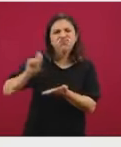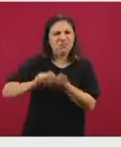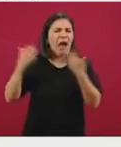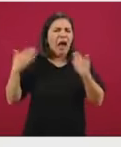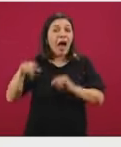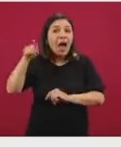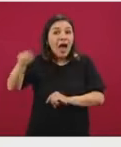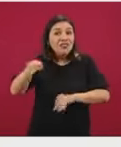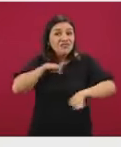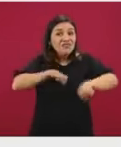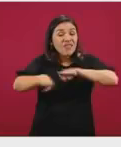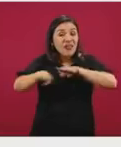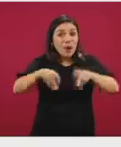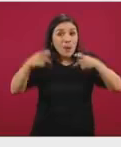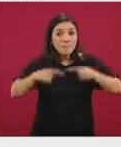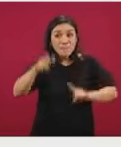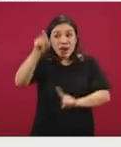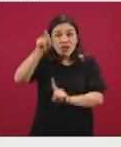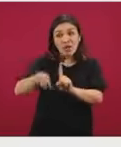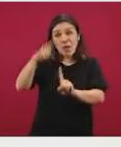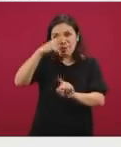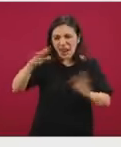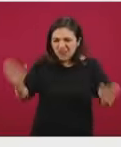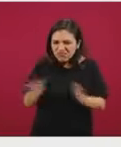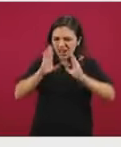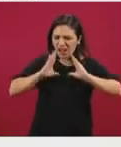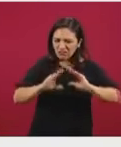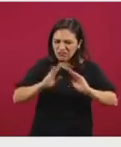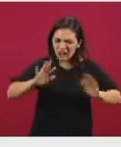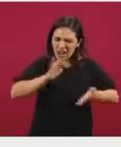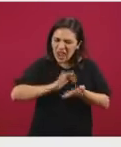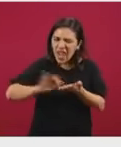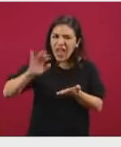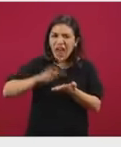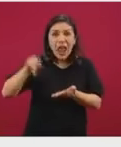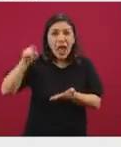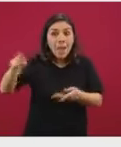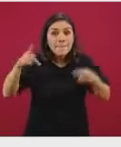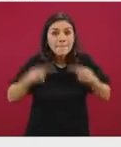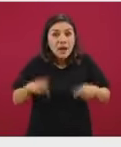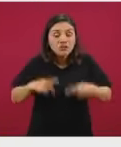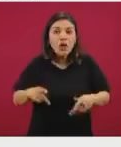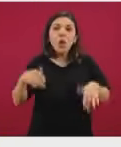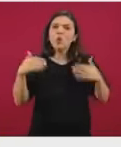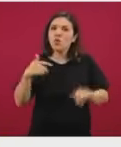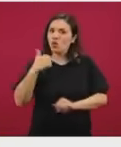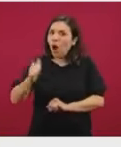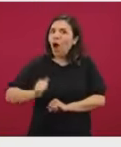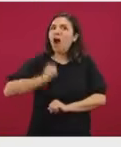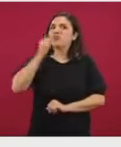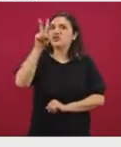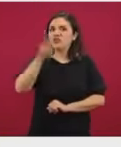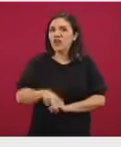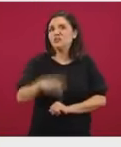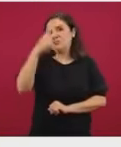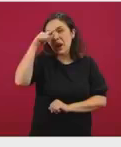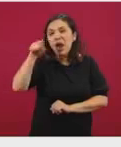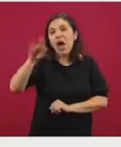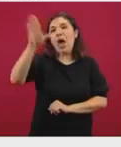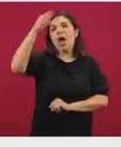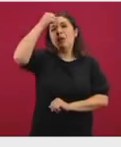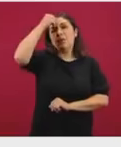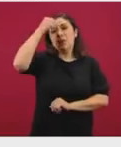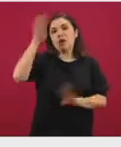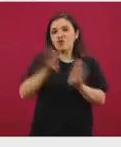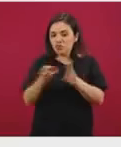su trabajo en particular como promotor de la lectura, ahora sí que nos aprovecharemos de él para que también forme parte, y